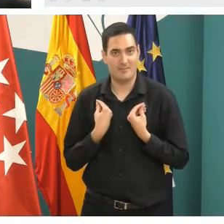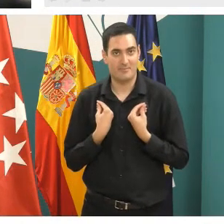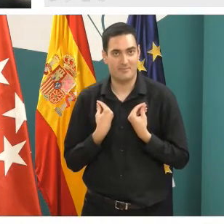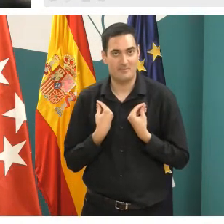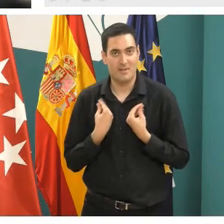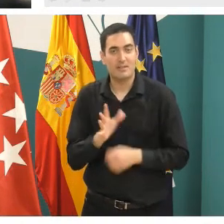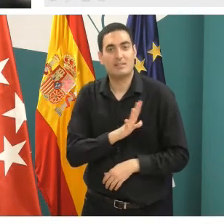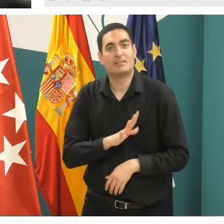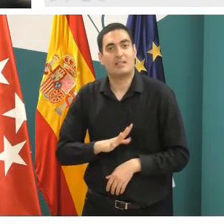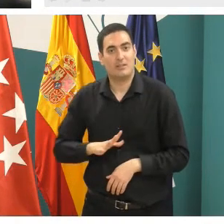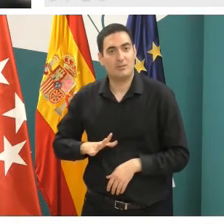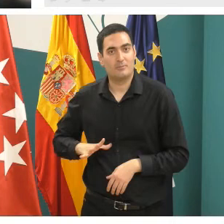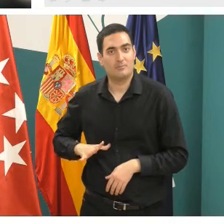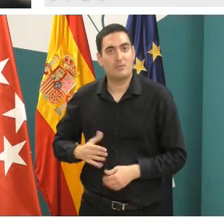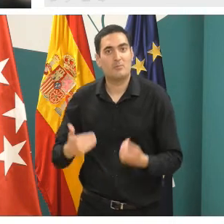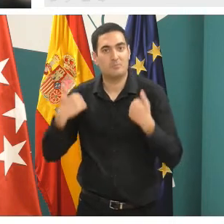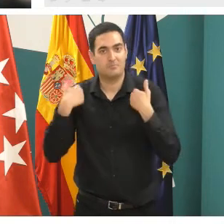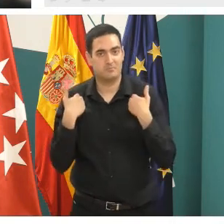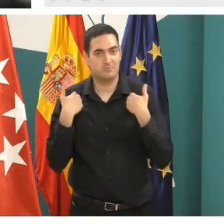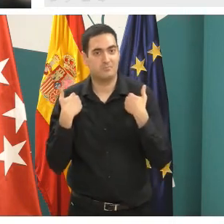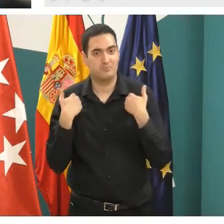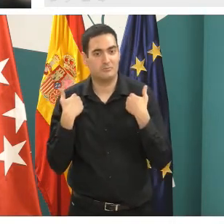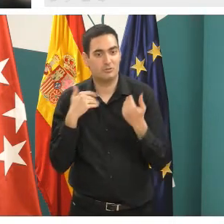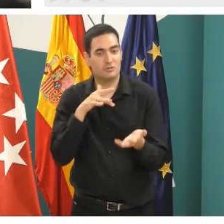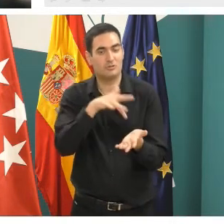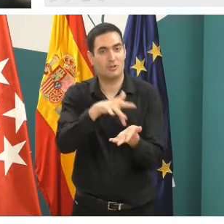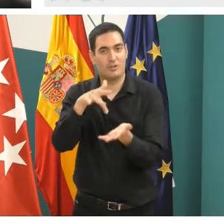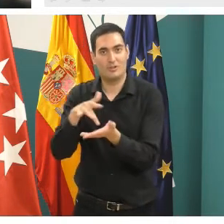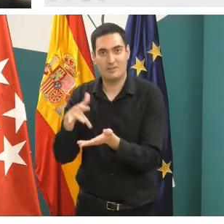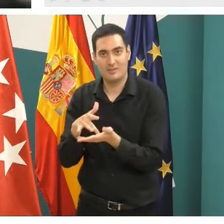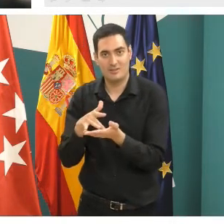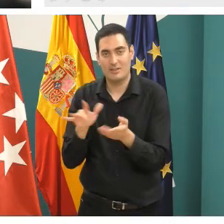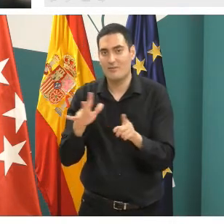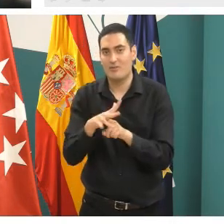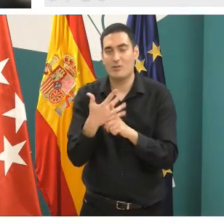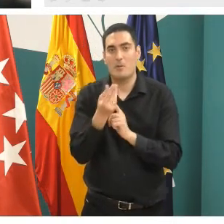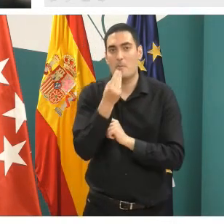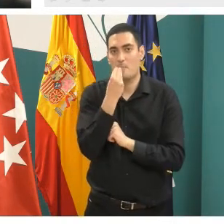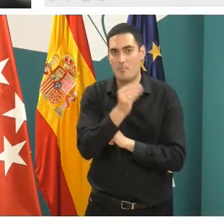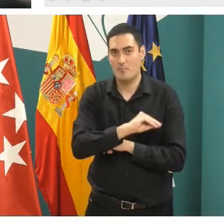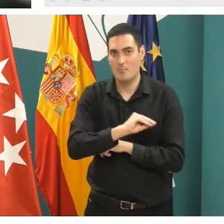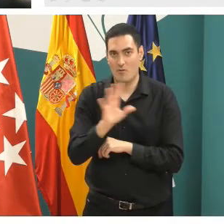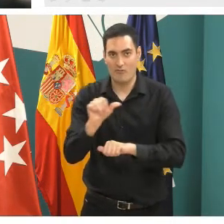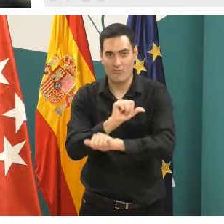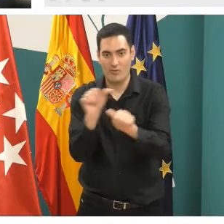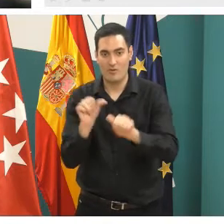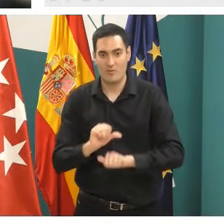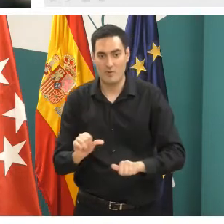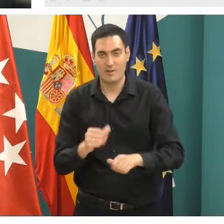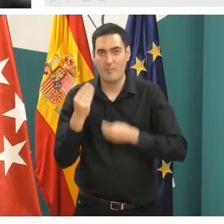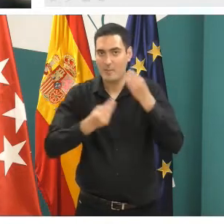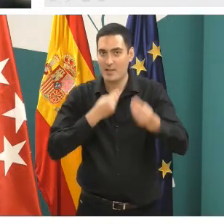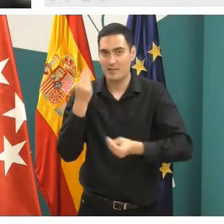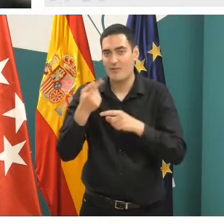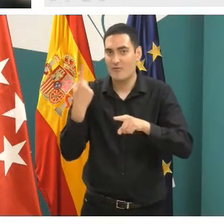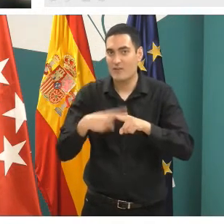que sobrellevar lo que nos está pasando de la mejor manera posible. Y es lo que nos hace pensar justamente en